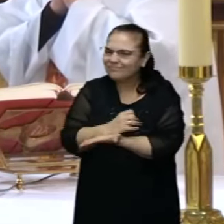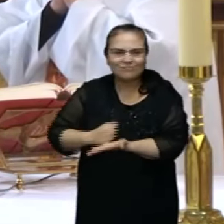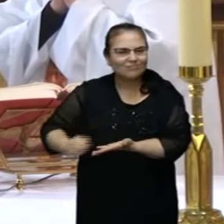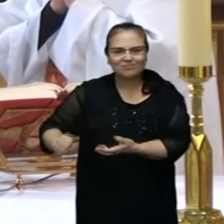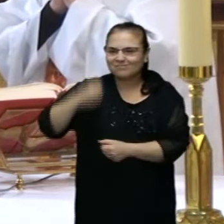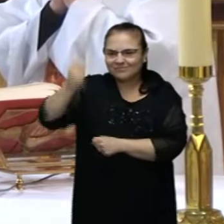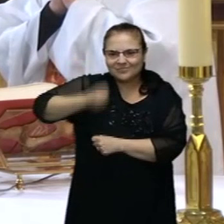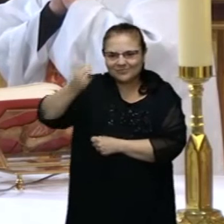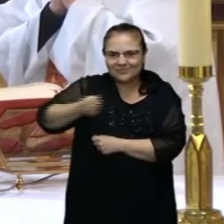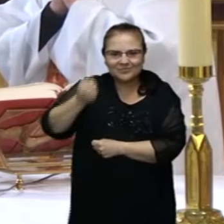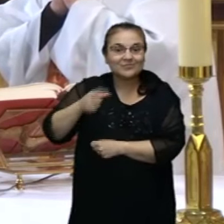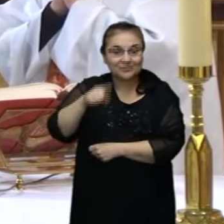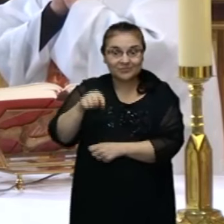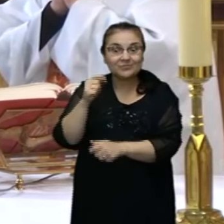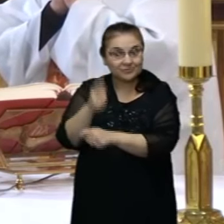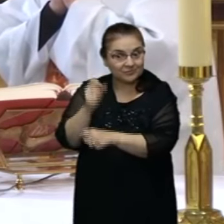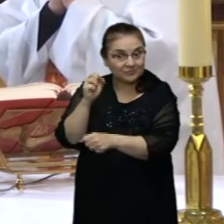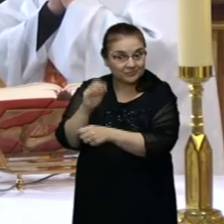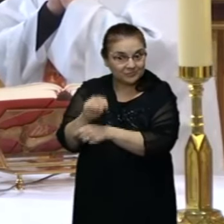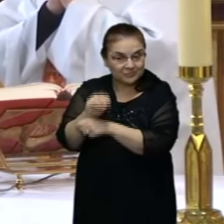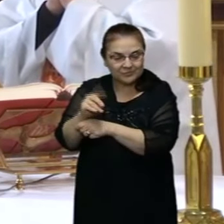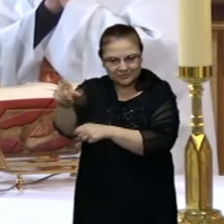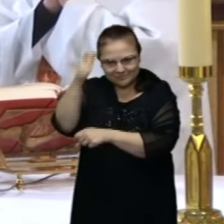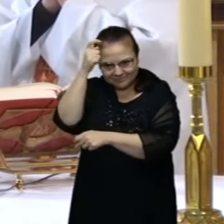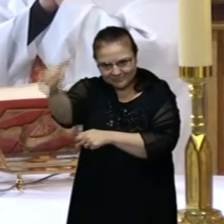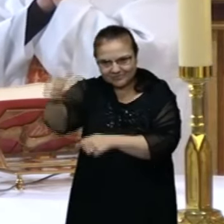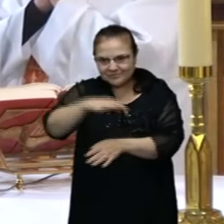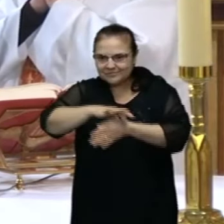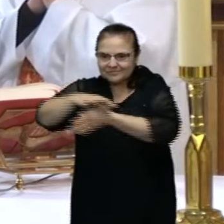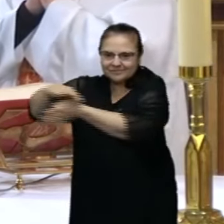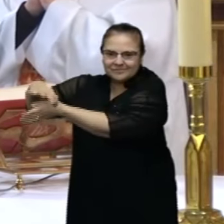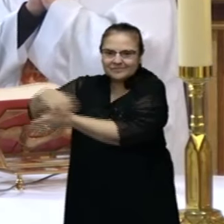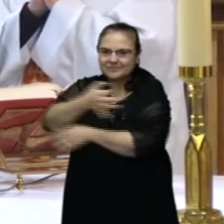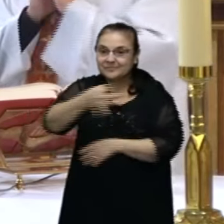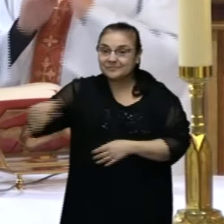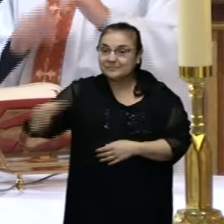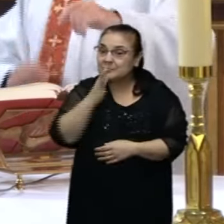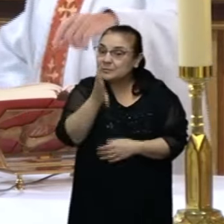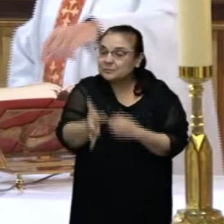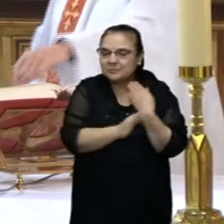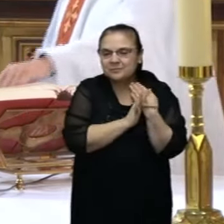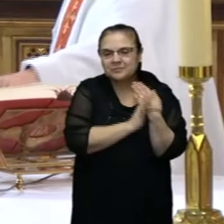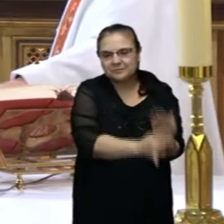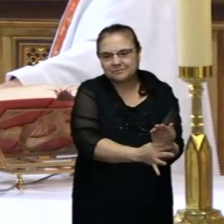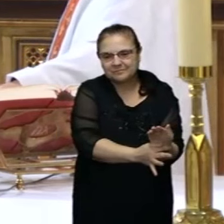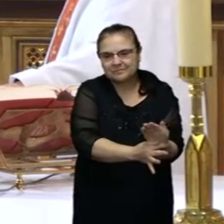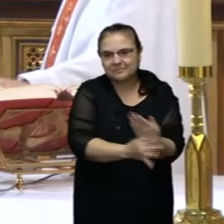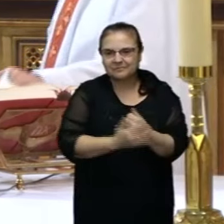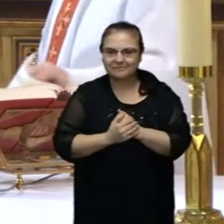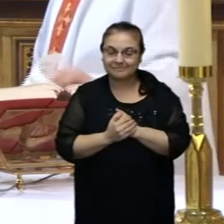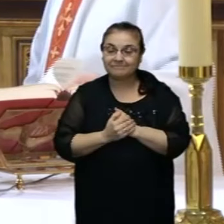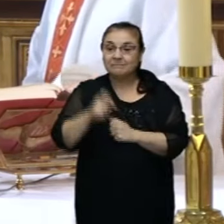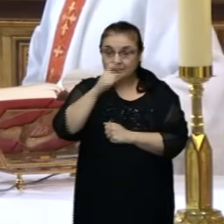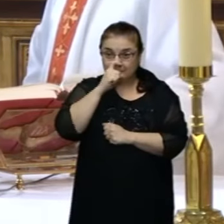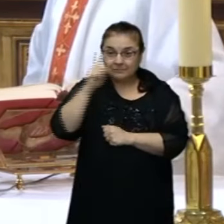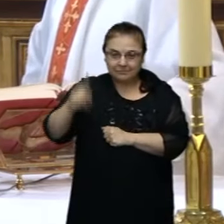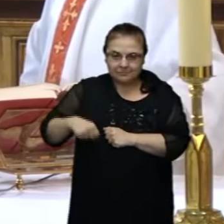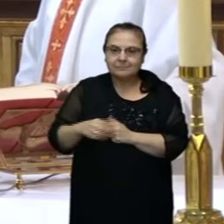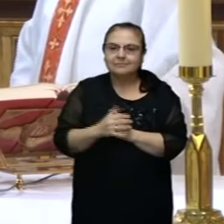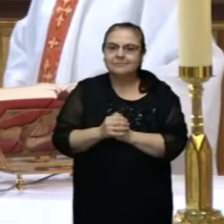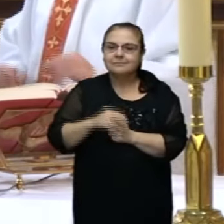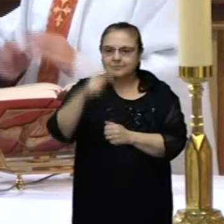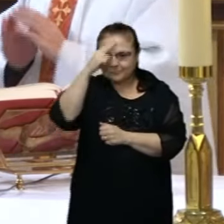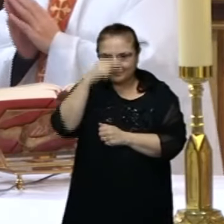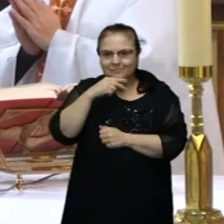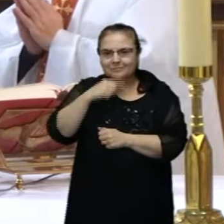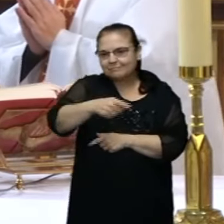todos los pastores que en ella cuidan, de tu pueblo llévala a su perfección por la caridad. Acuérdate también,